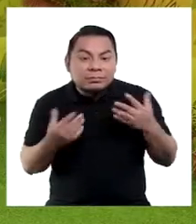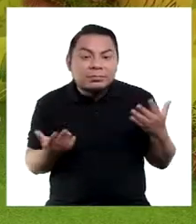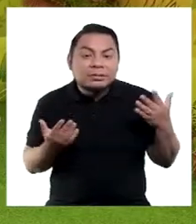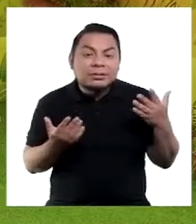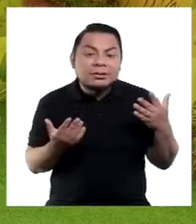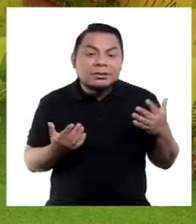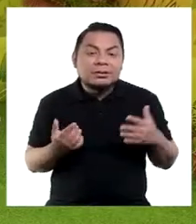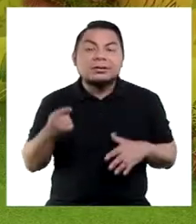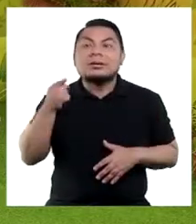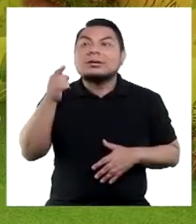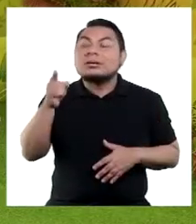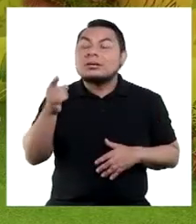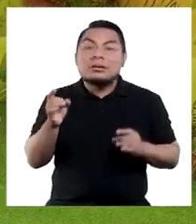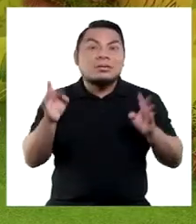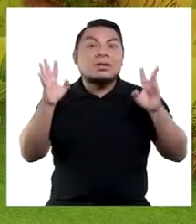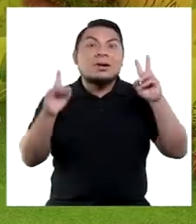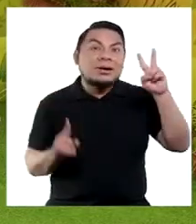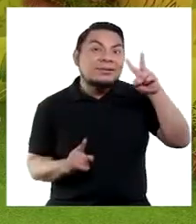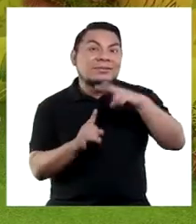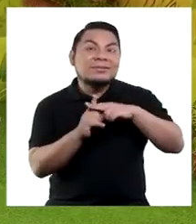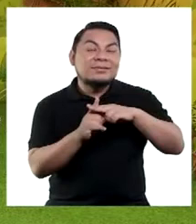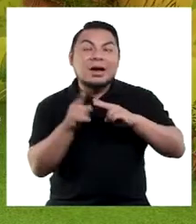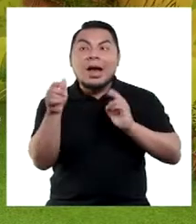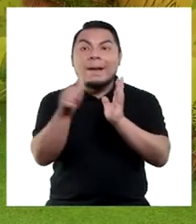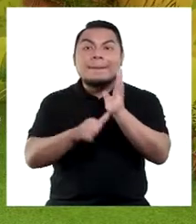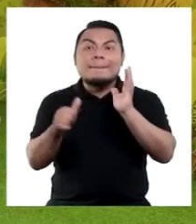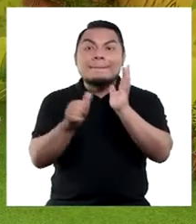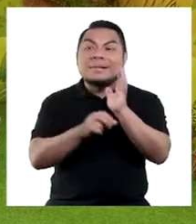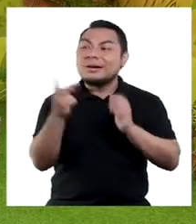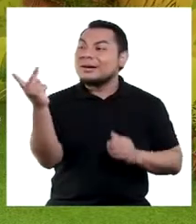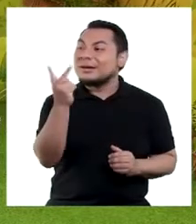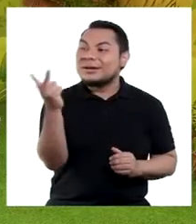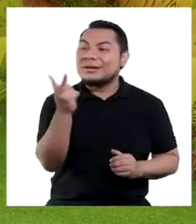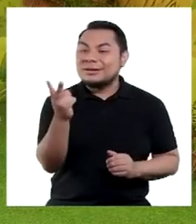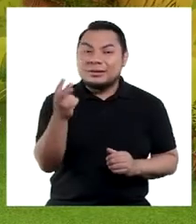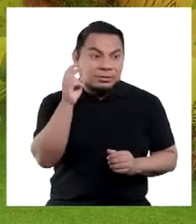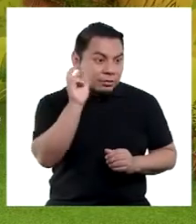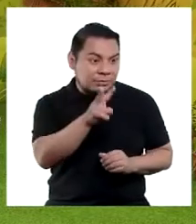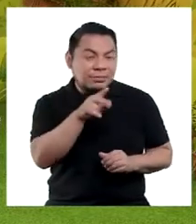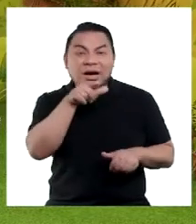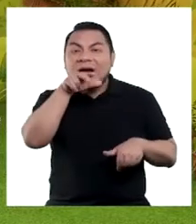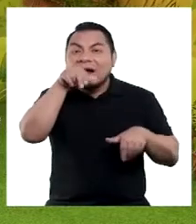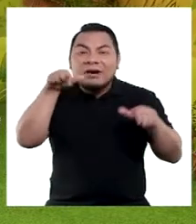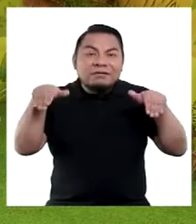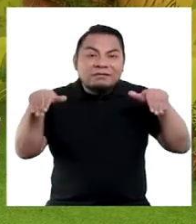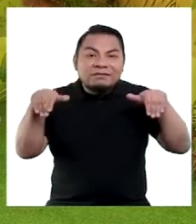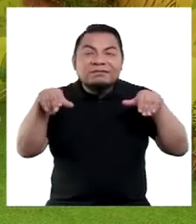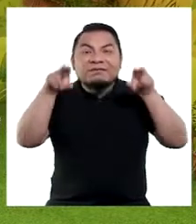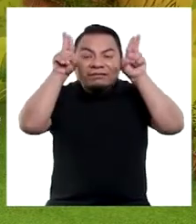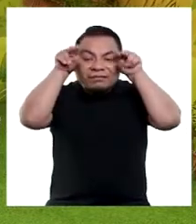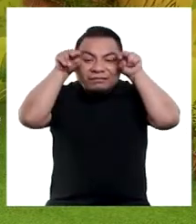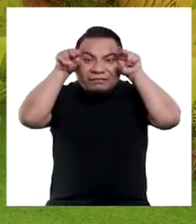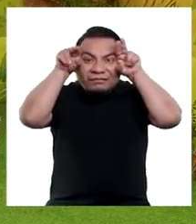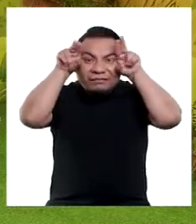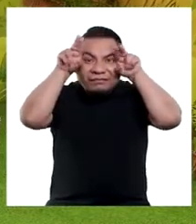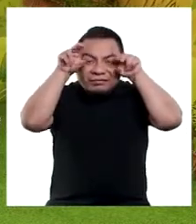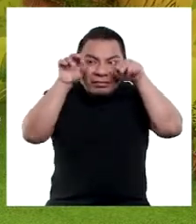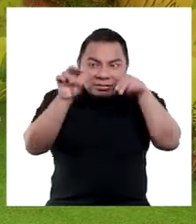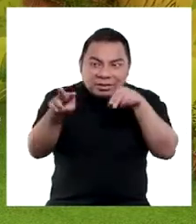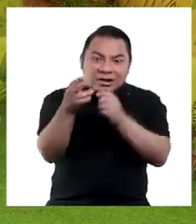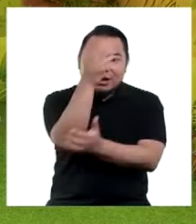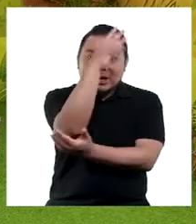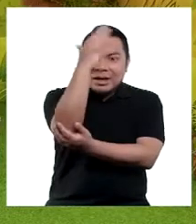y justo de proa los hermanos vieron a un conejo que estaba entre los arbustos